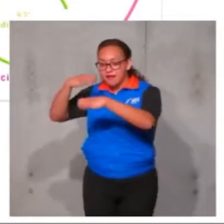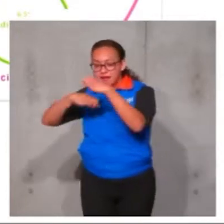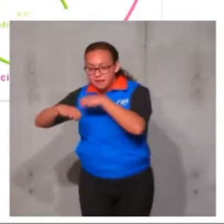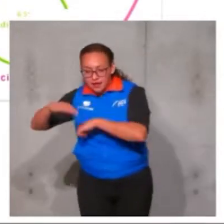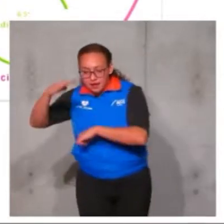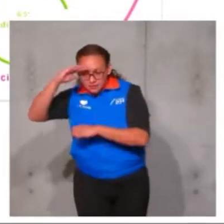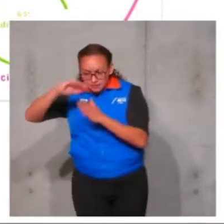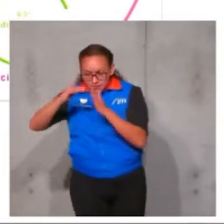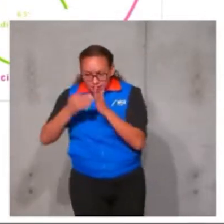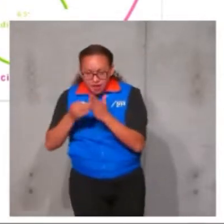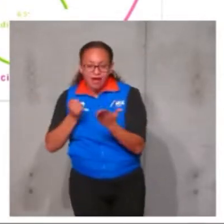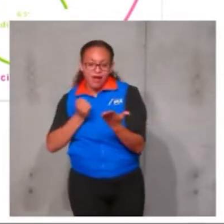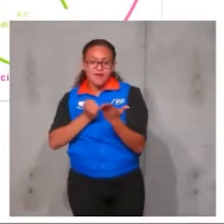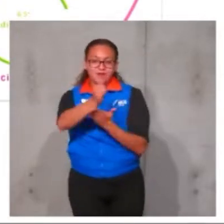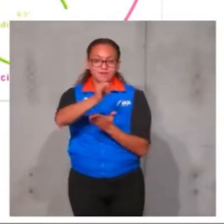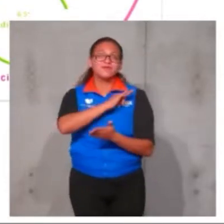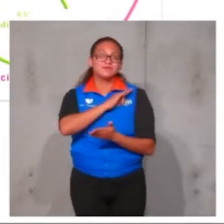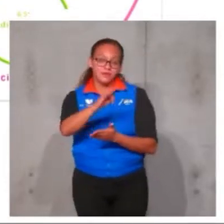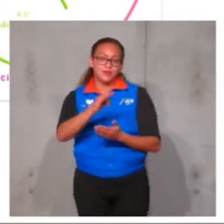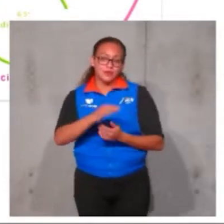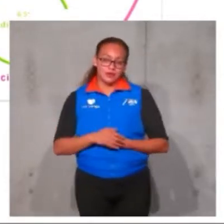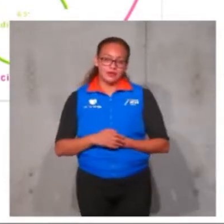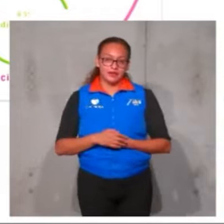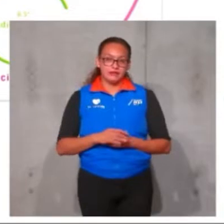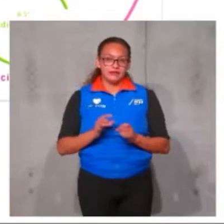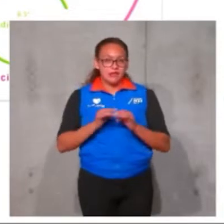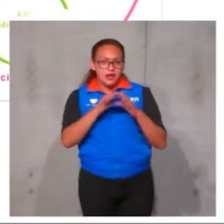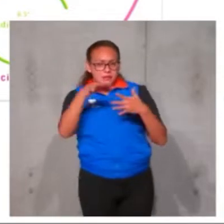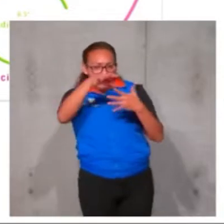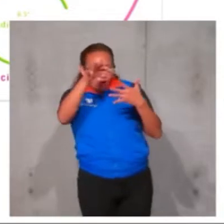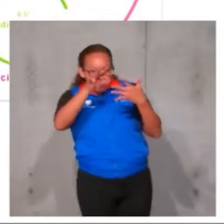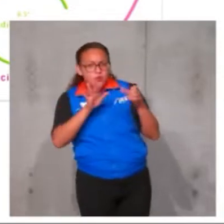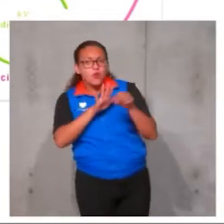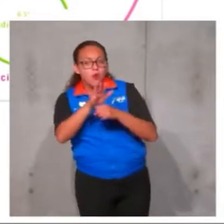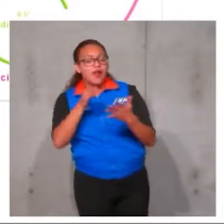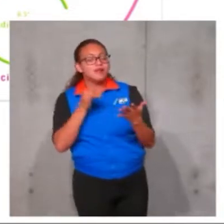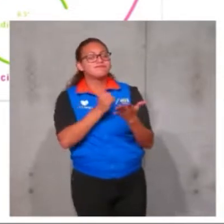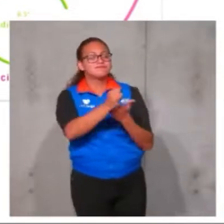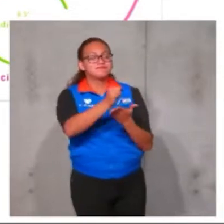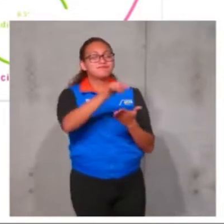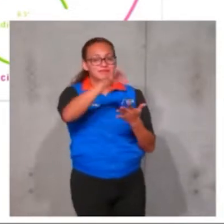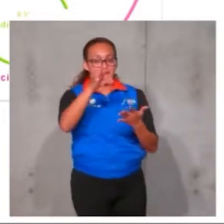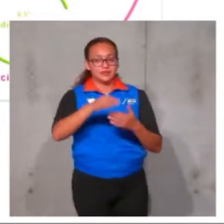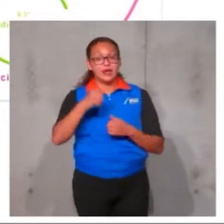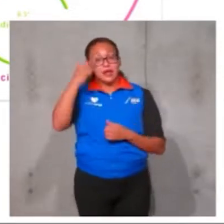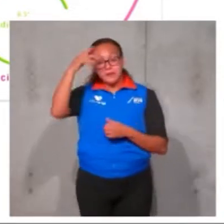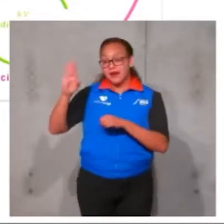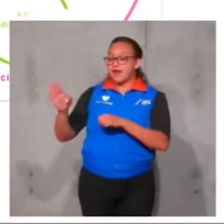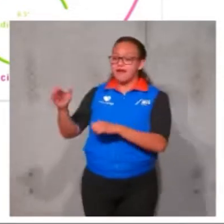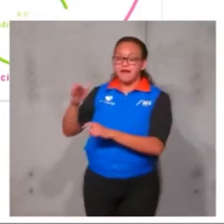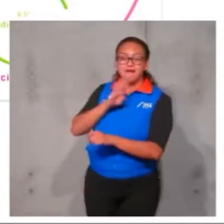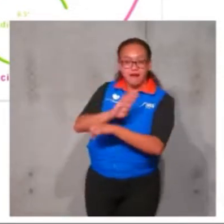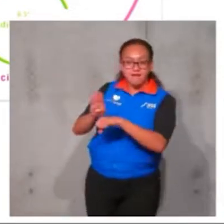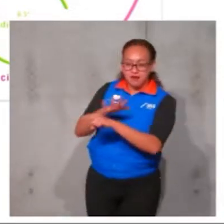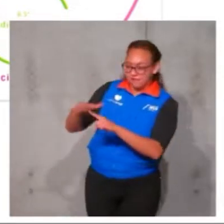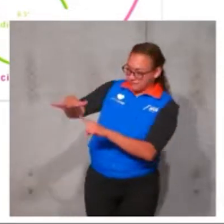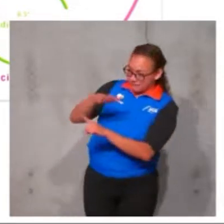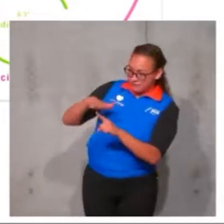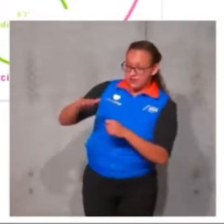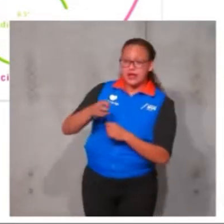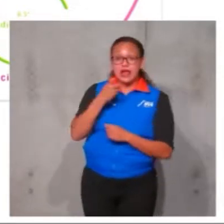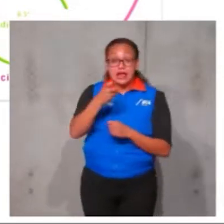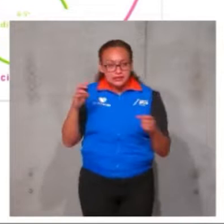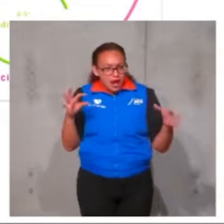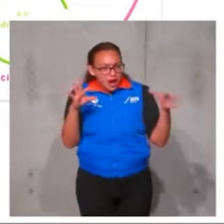toma de decisiones y en el desempeño de una organización y en las interacciones que tiene con su entorno. Entonces,